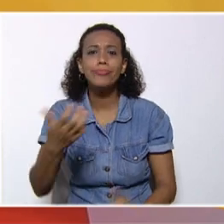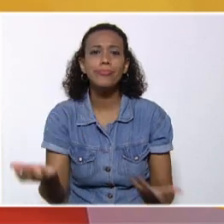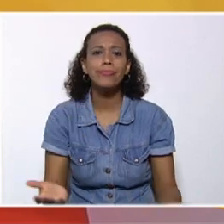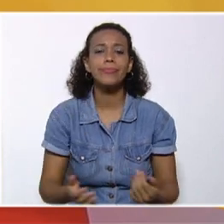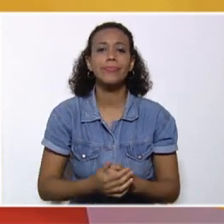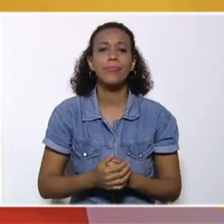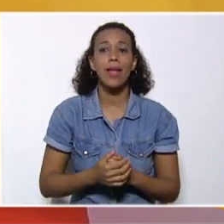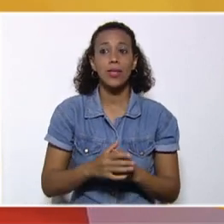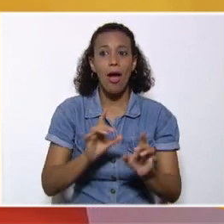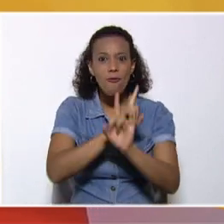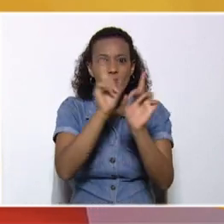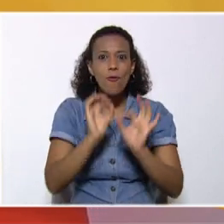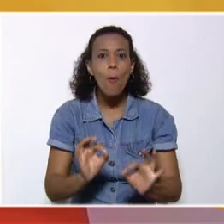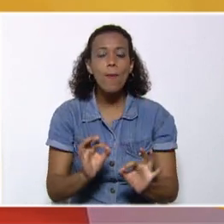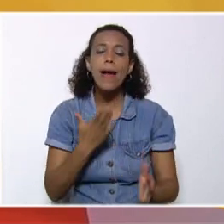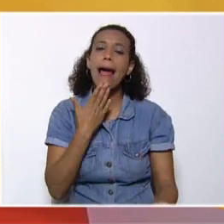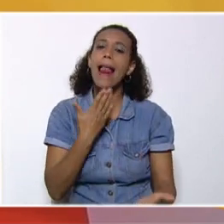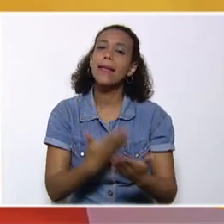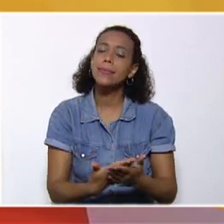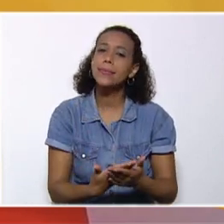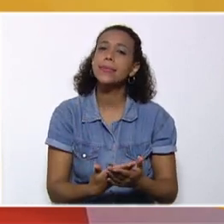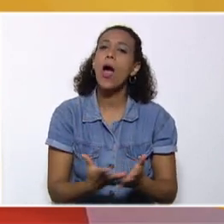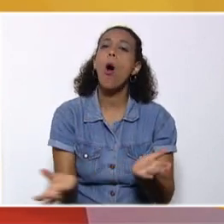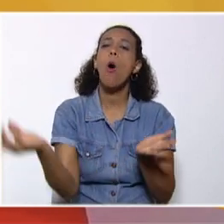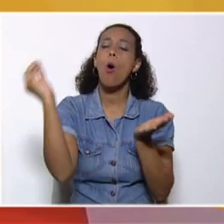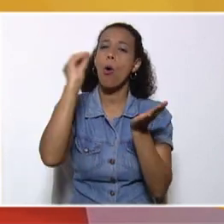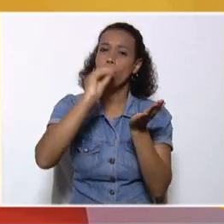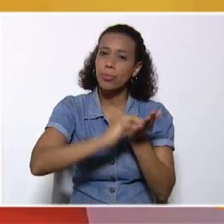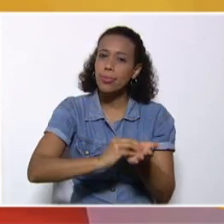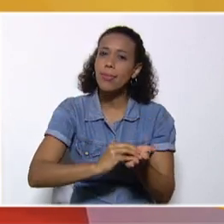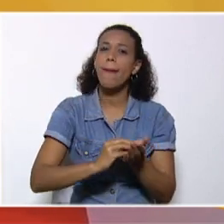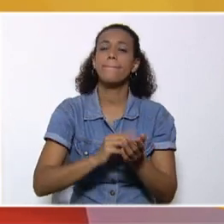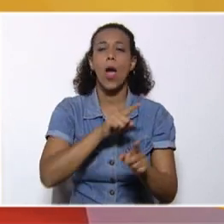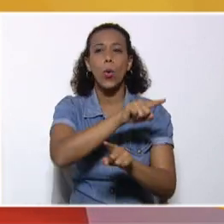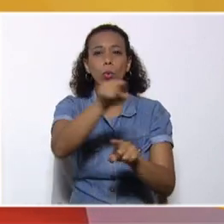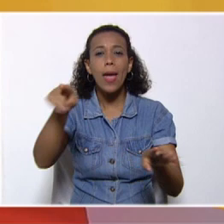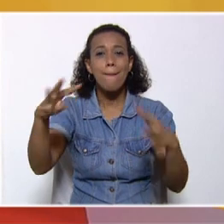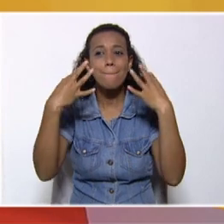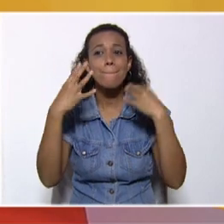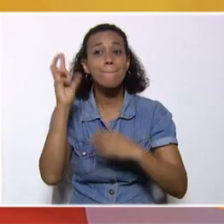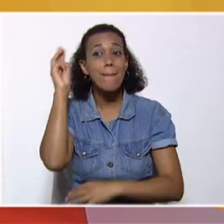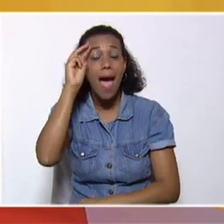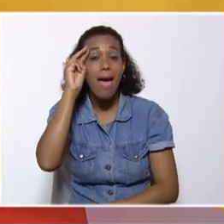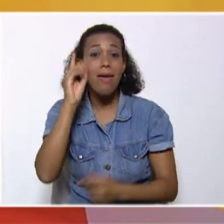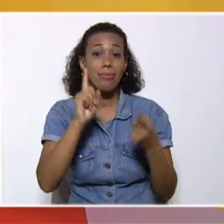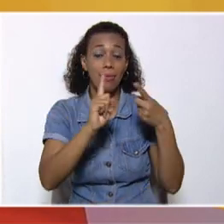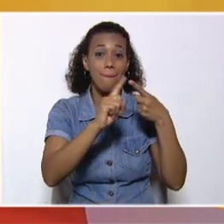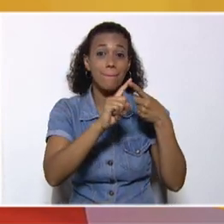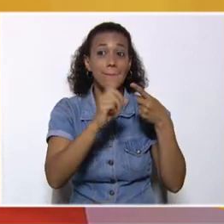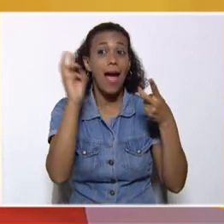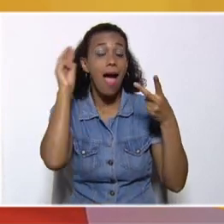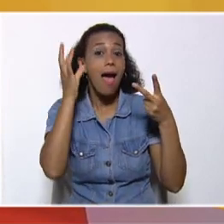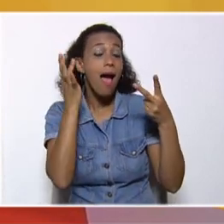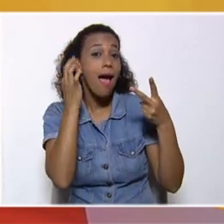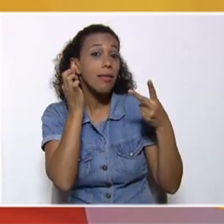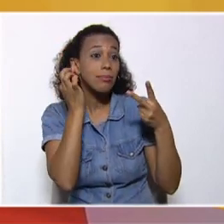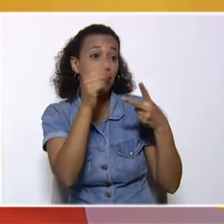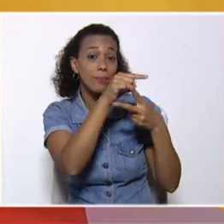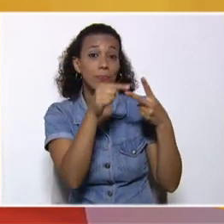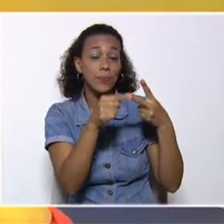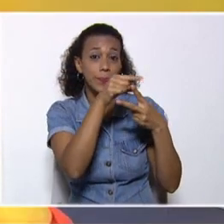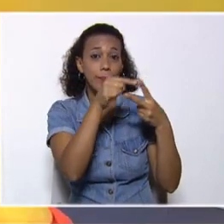venezolanas. En ese sentido, muy agradecidos nuevamente con ustedes, maestras Inés Tapia y Miriam